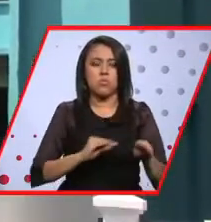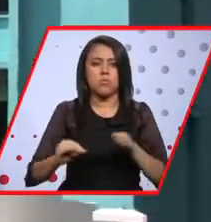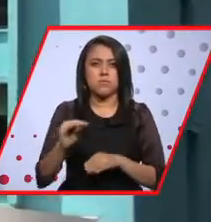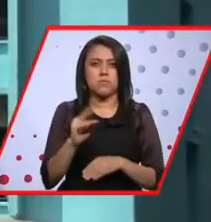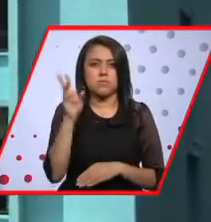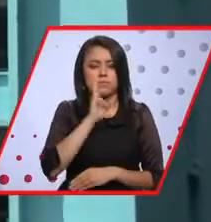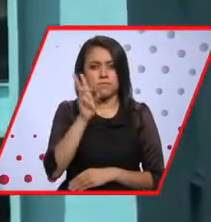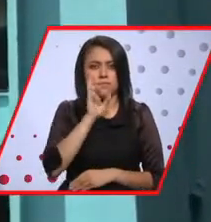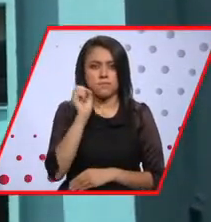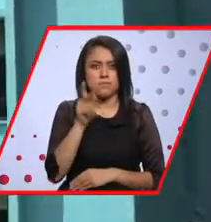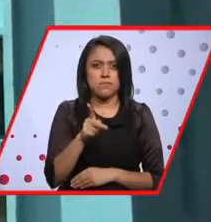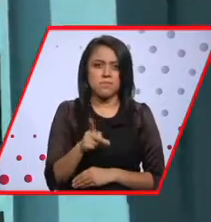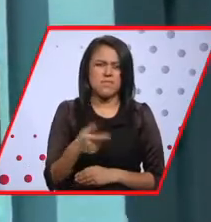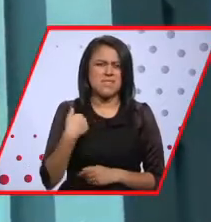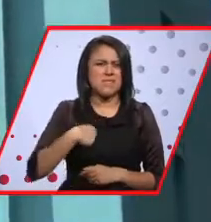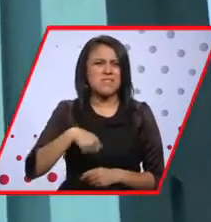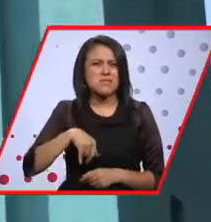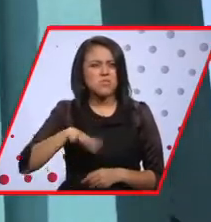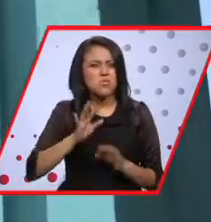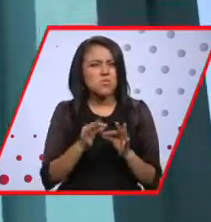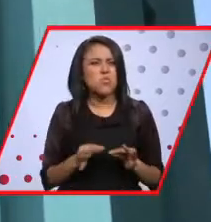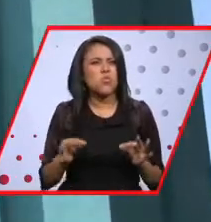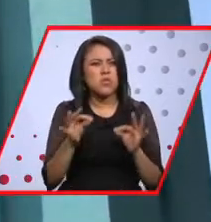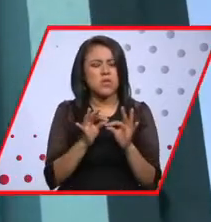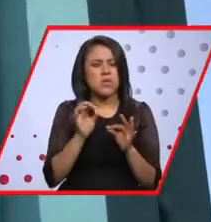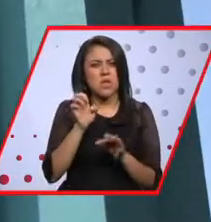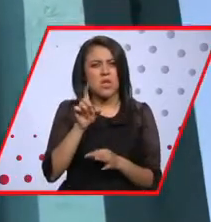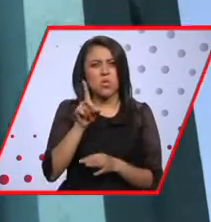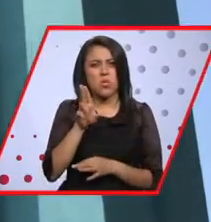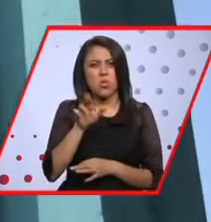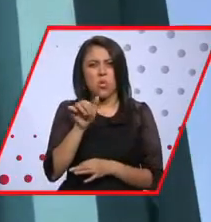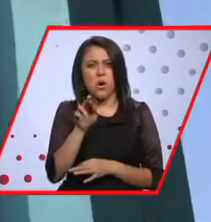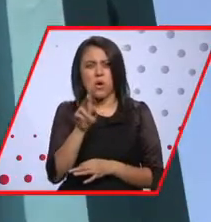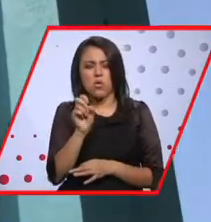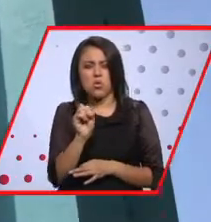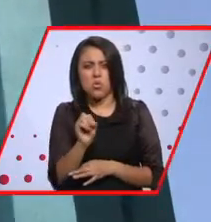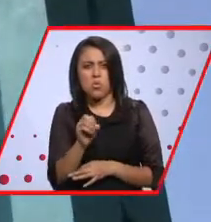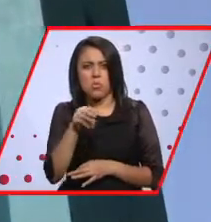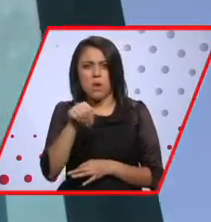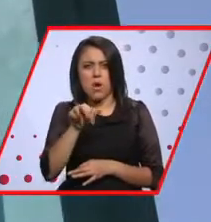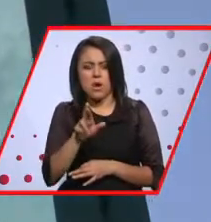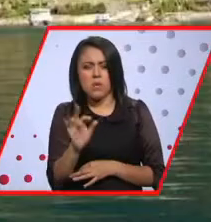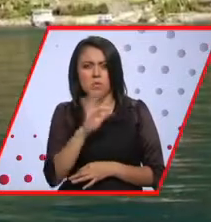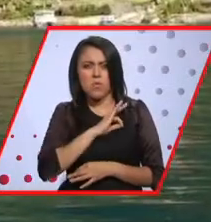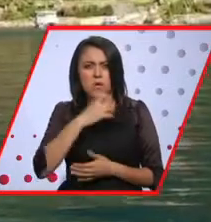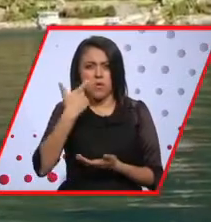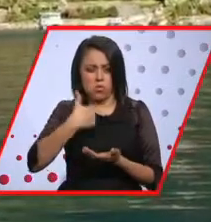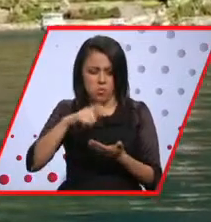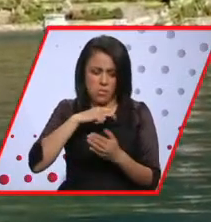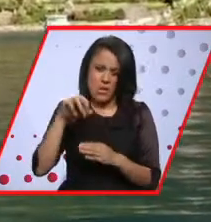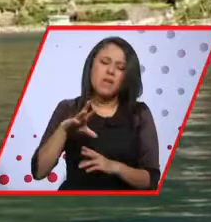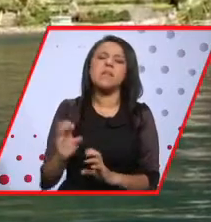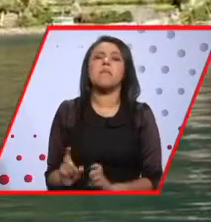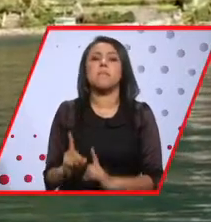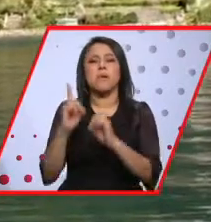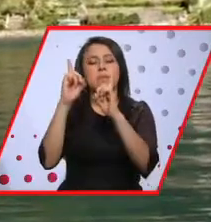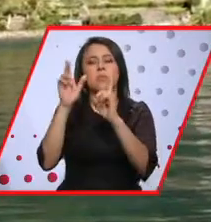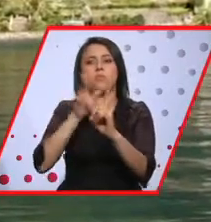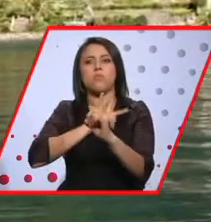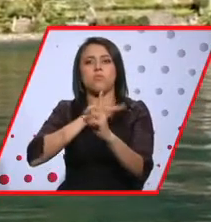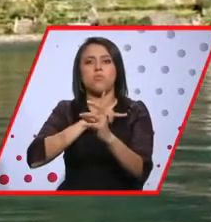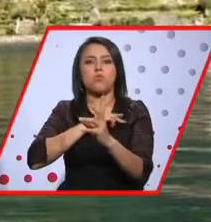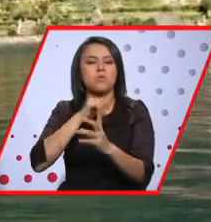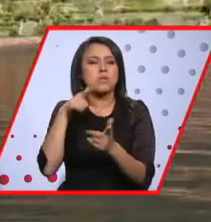bien, esto nos llama la atención. Hay un Eduardo Marín que le compró el departamento, le compran el departamento.